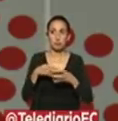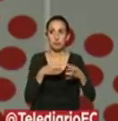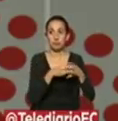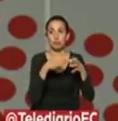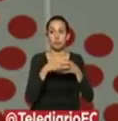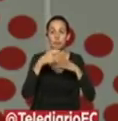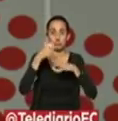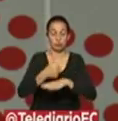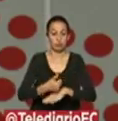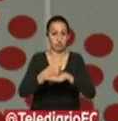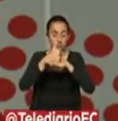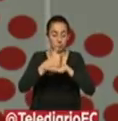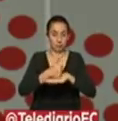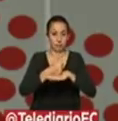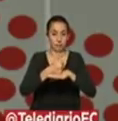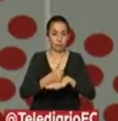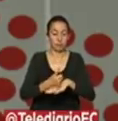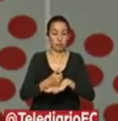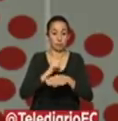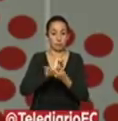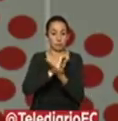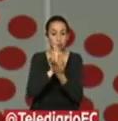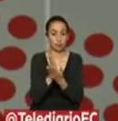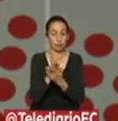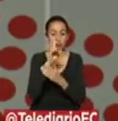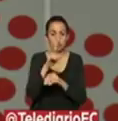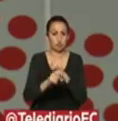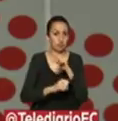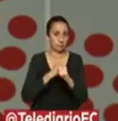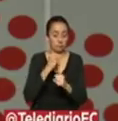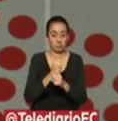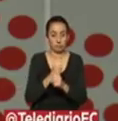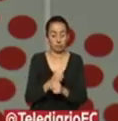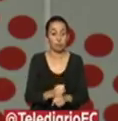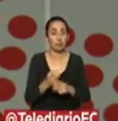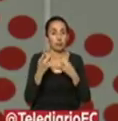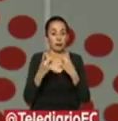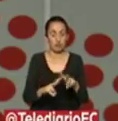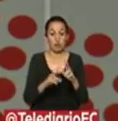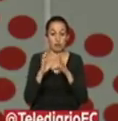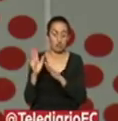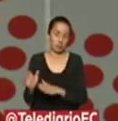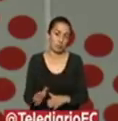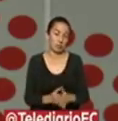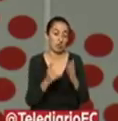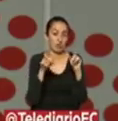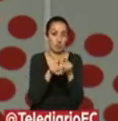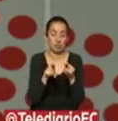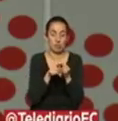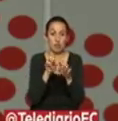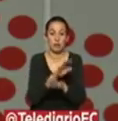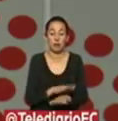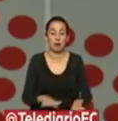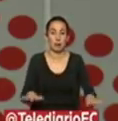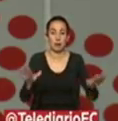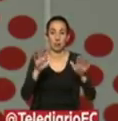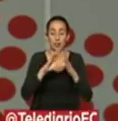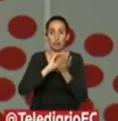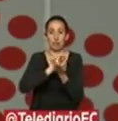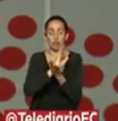las autoridades de la Asamblea Nacional para este periodo de 2 años que le resta. Y por supuesto ayer se conformaron las comisiones.